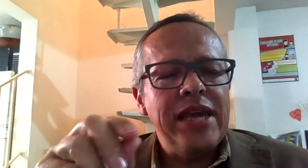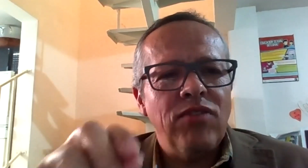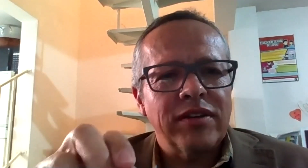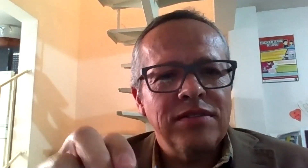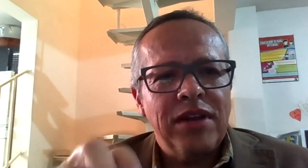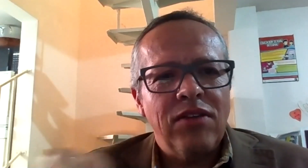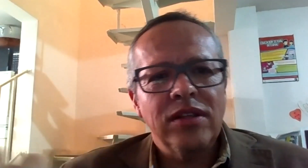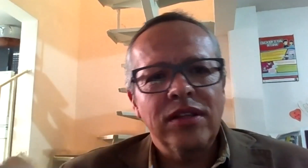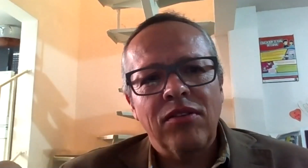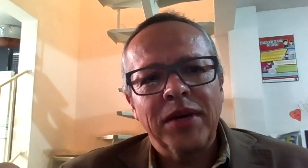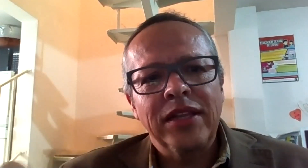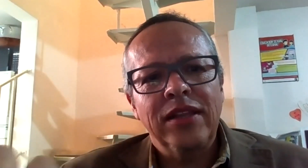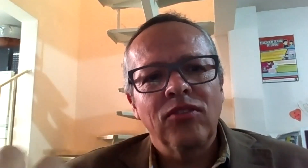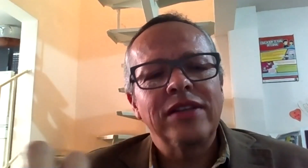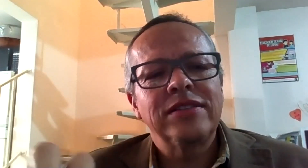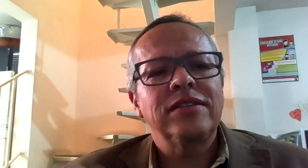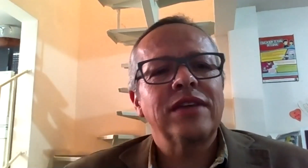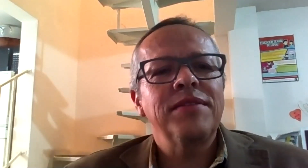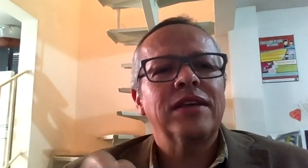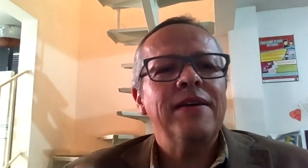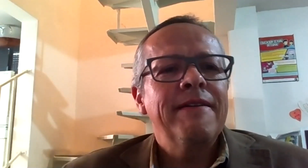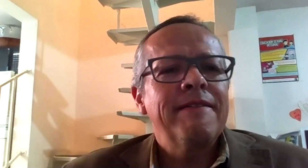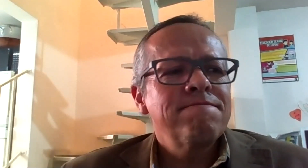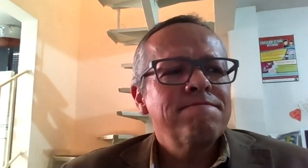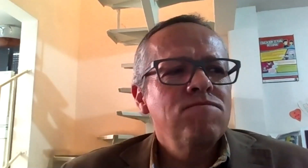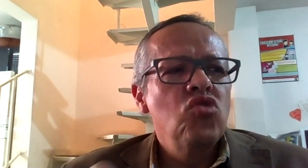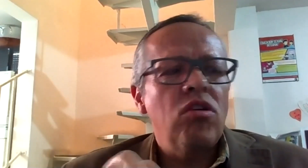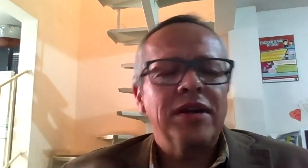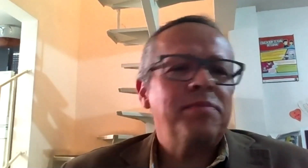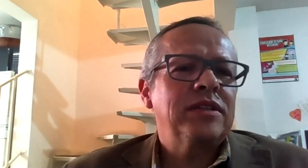que también, fíjate qué bueno que me preguntan eso porque